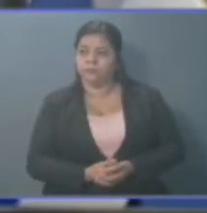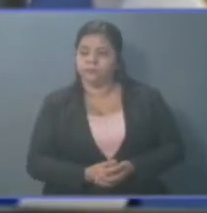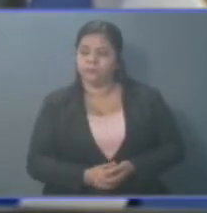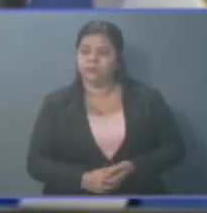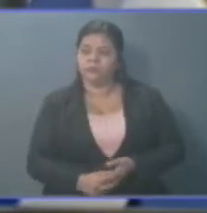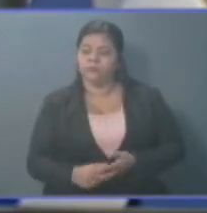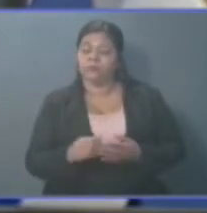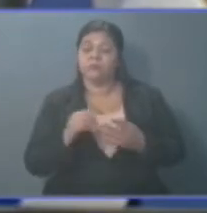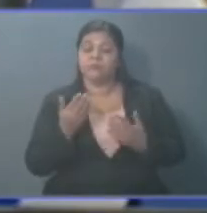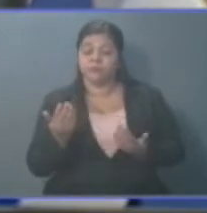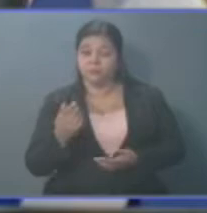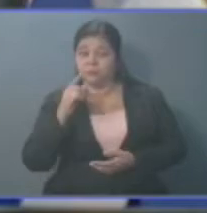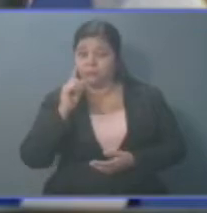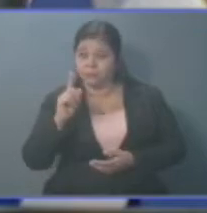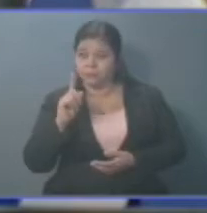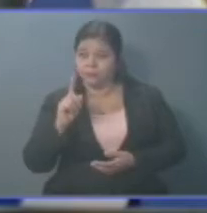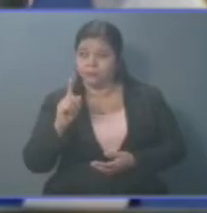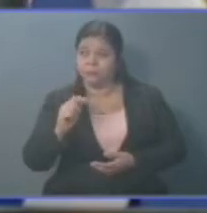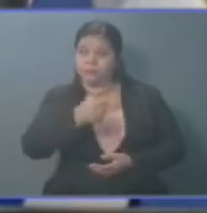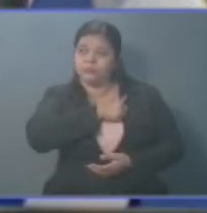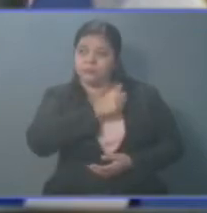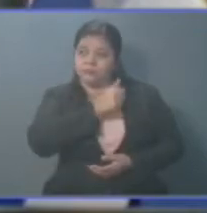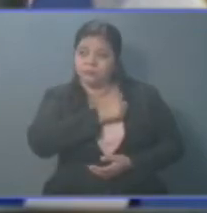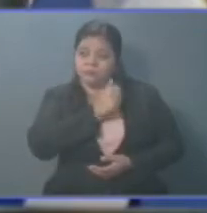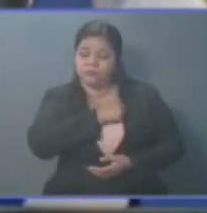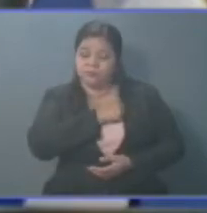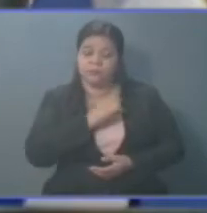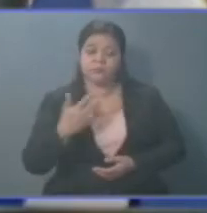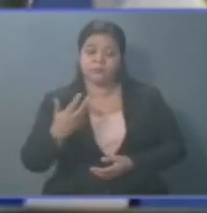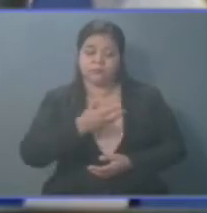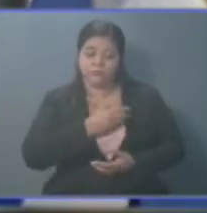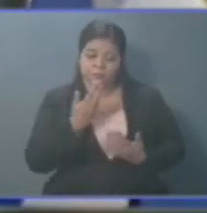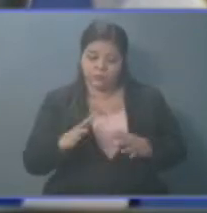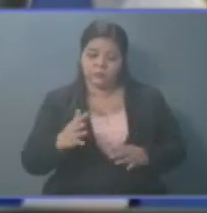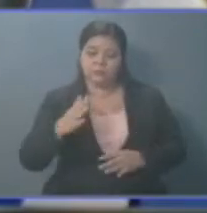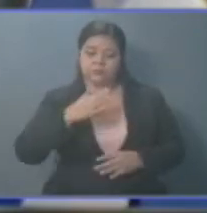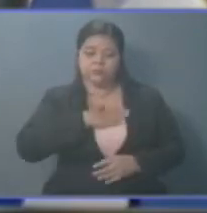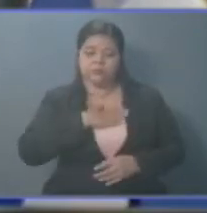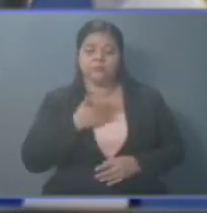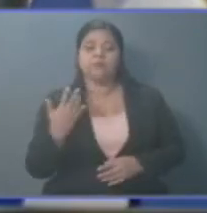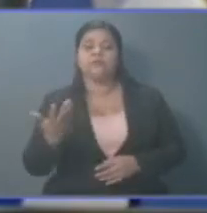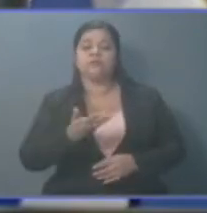Por una absoluta responsabilidad que tenemos en ese ámbito,